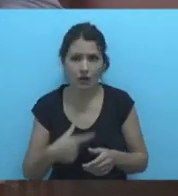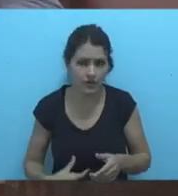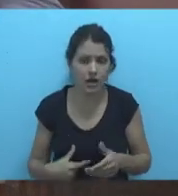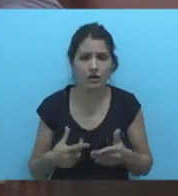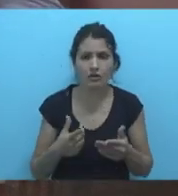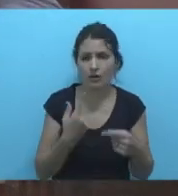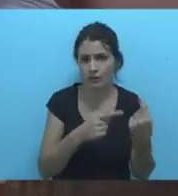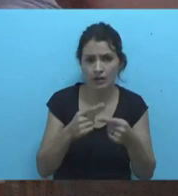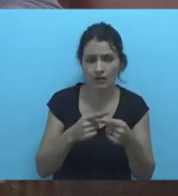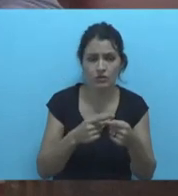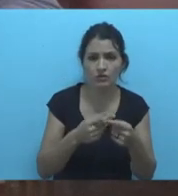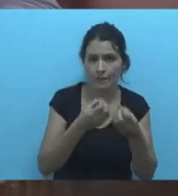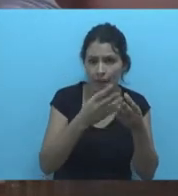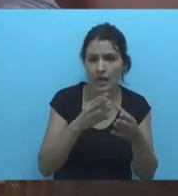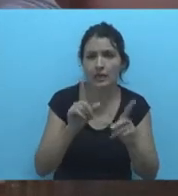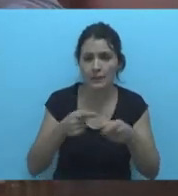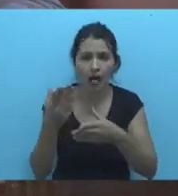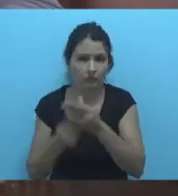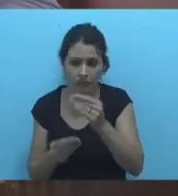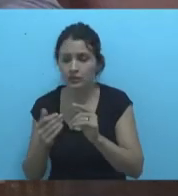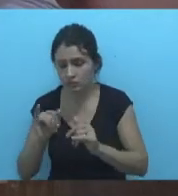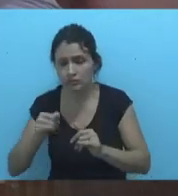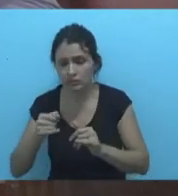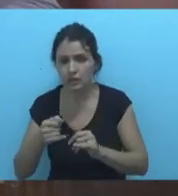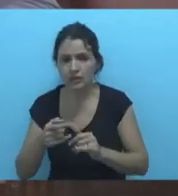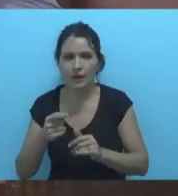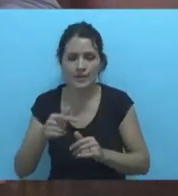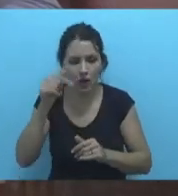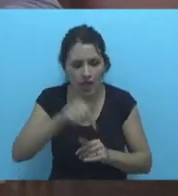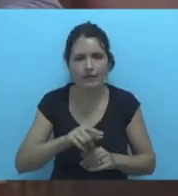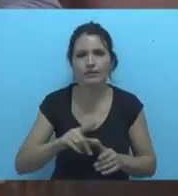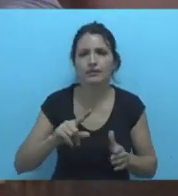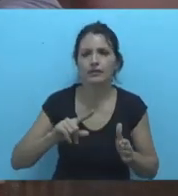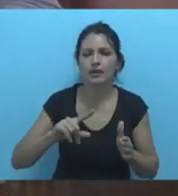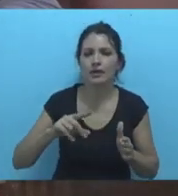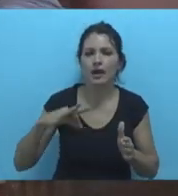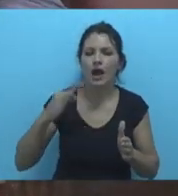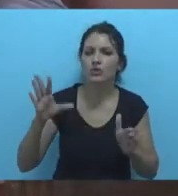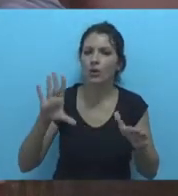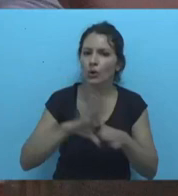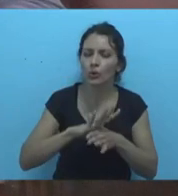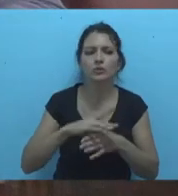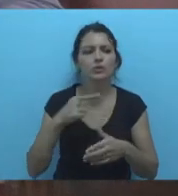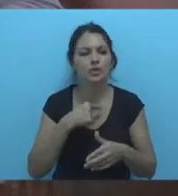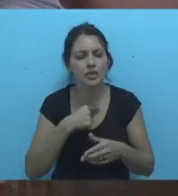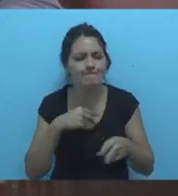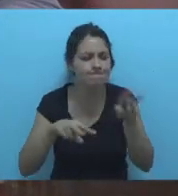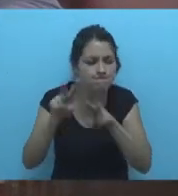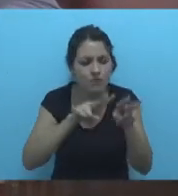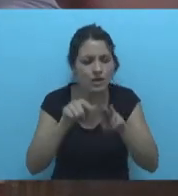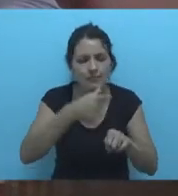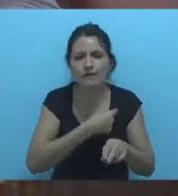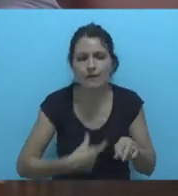claro es que en el medio de un año electoral, saliendo de la peor pandemia que recuerda la historia de la humanidad, se intenta buscar en el gobierno